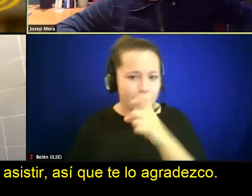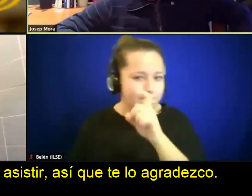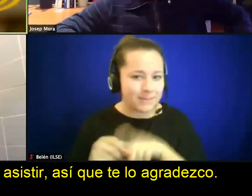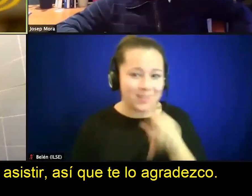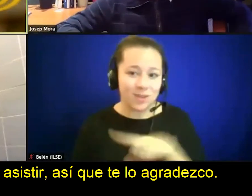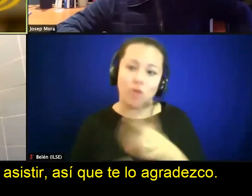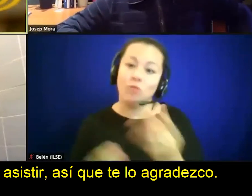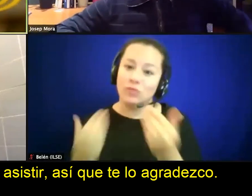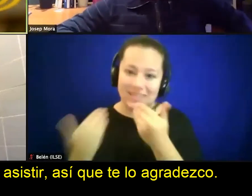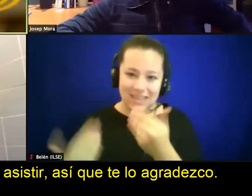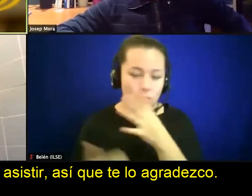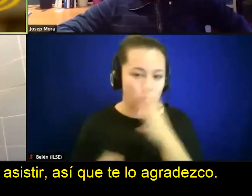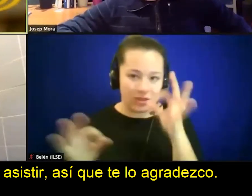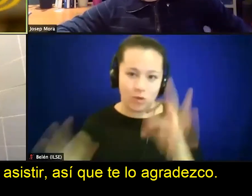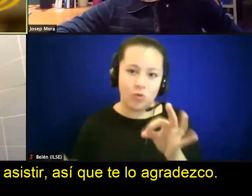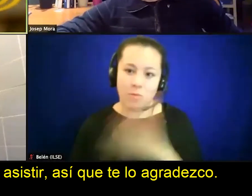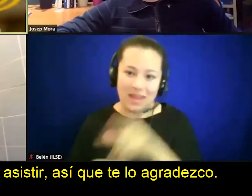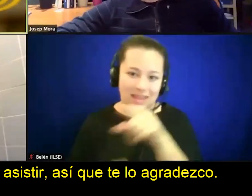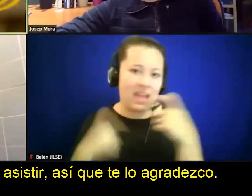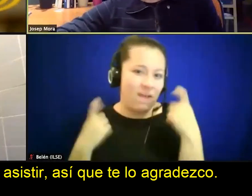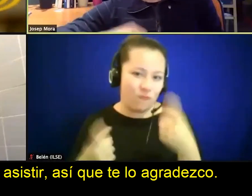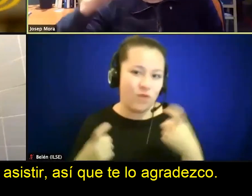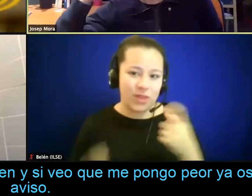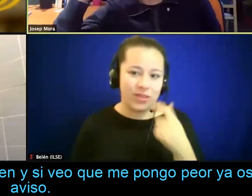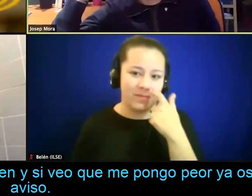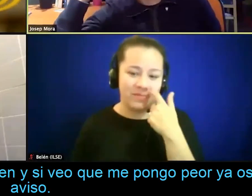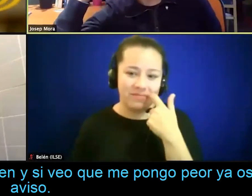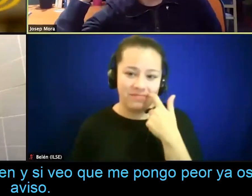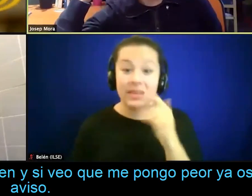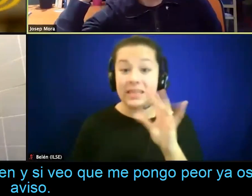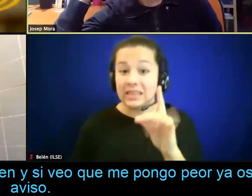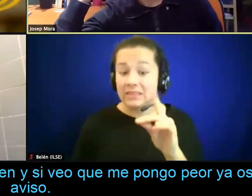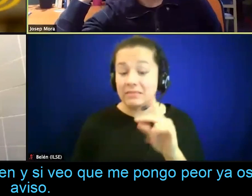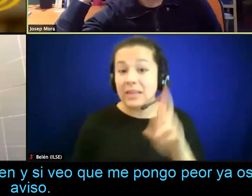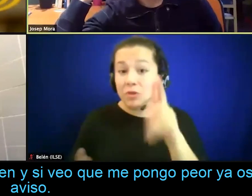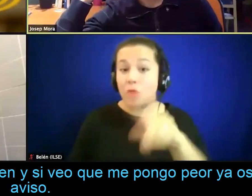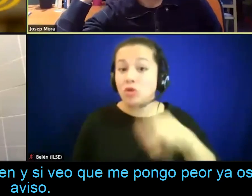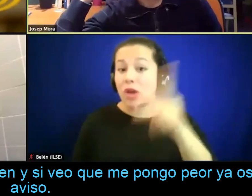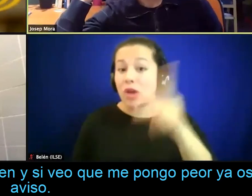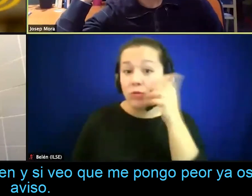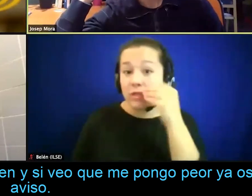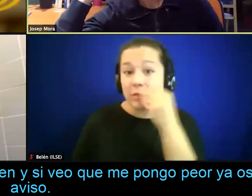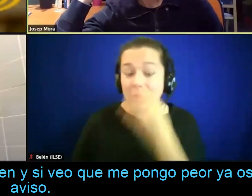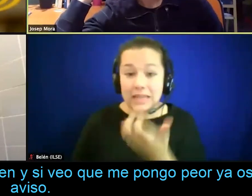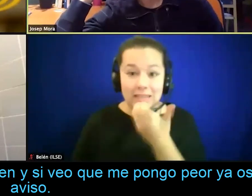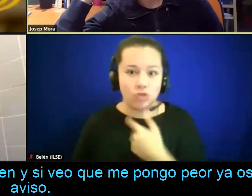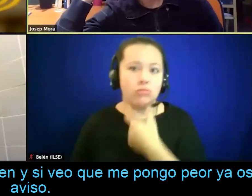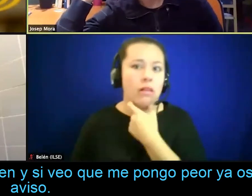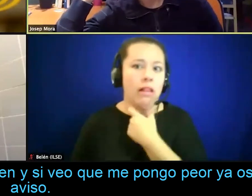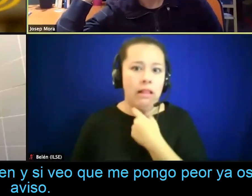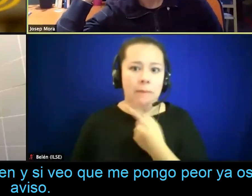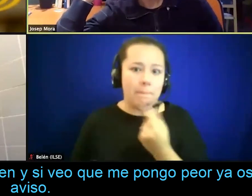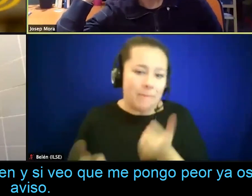agradezco porque seguramente sea un esfuerzo para ti. Dime. Espero que me escuchéis bien y si veo que me pongo peor ya os